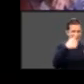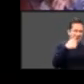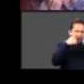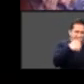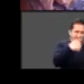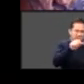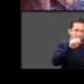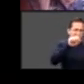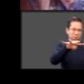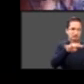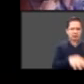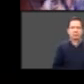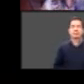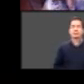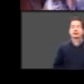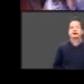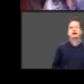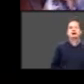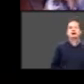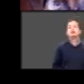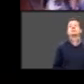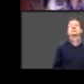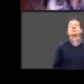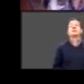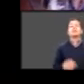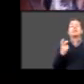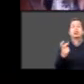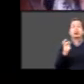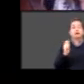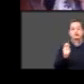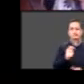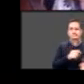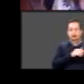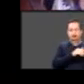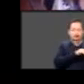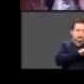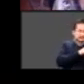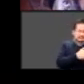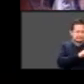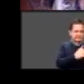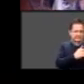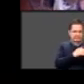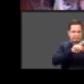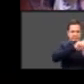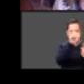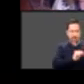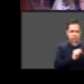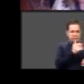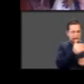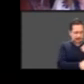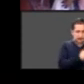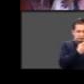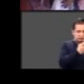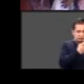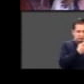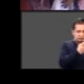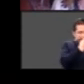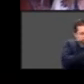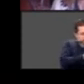esta esta otra característica de la estrategia nacional a nosotros nos hace pensar que